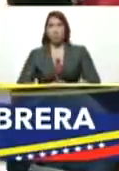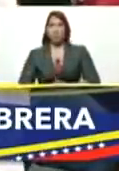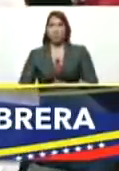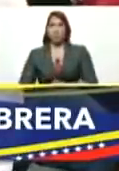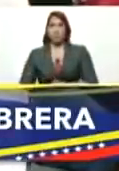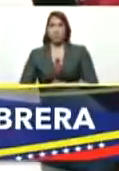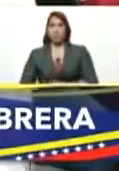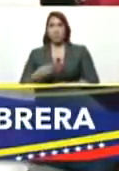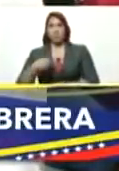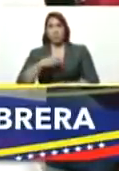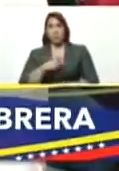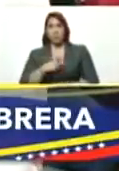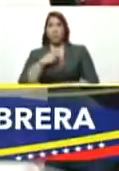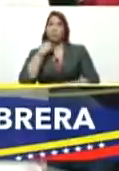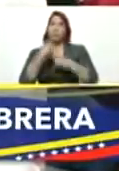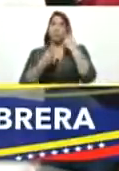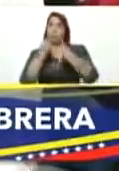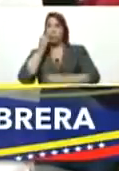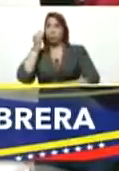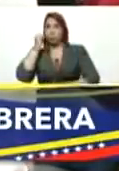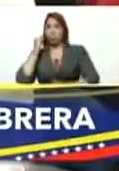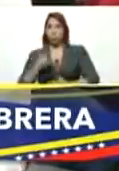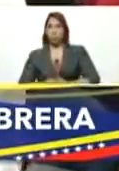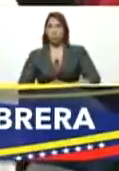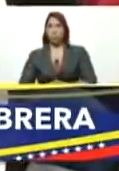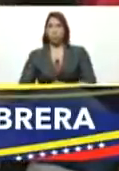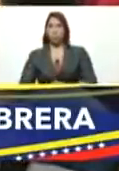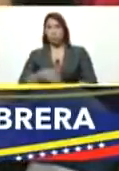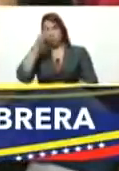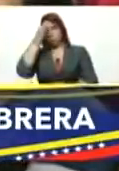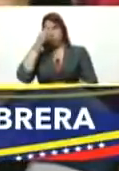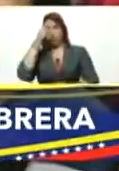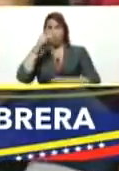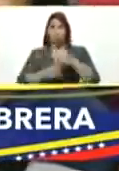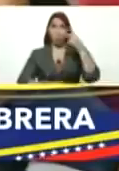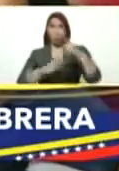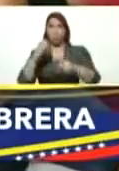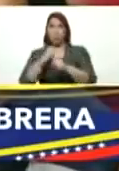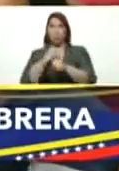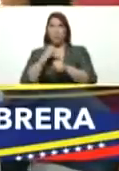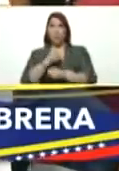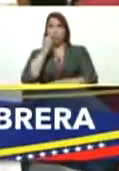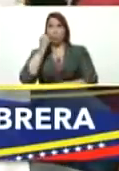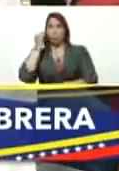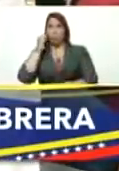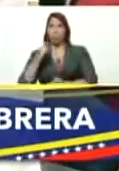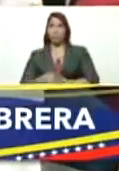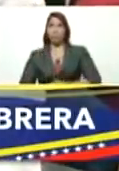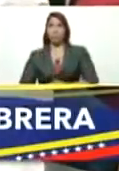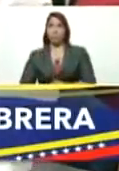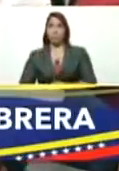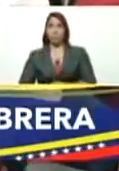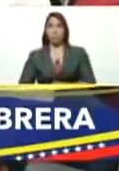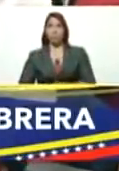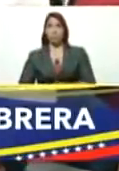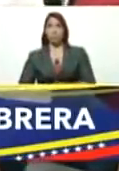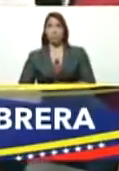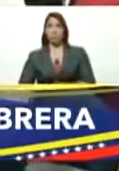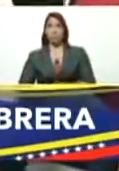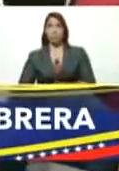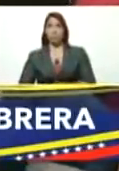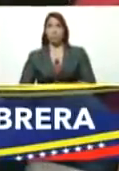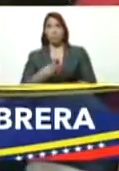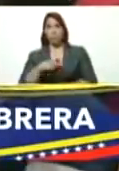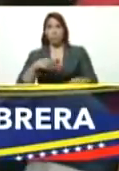nosotros los 20 si los voceras de los consejos productivos de trabajadores y trabajadores hemos asumido